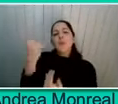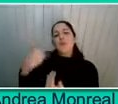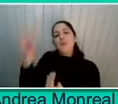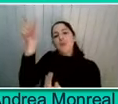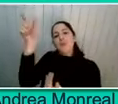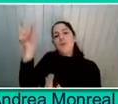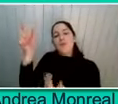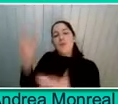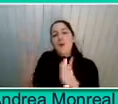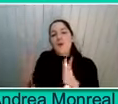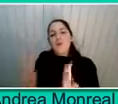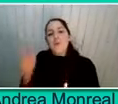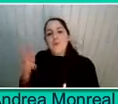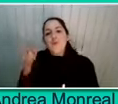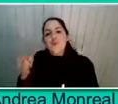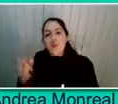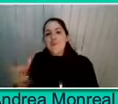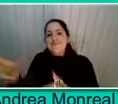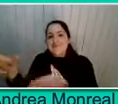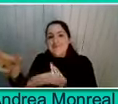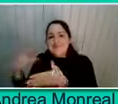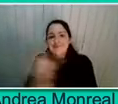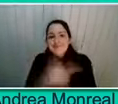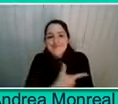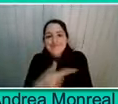automatizadas, extracción automatizada. Y hemos